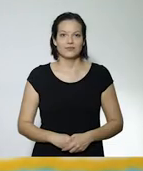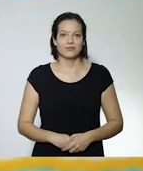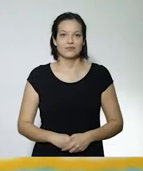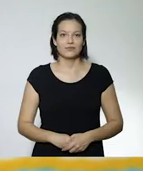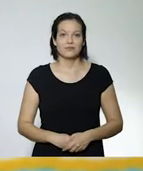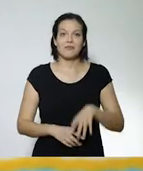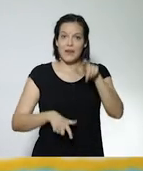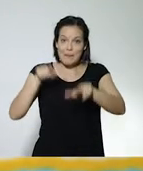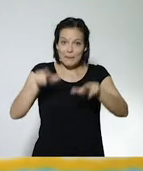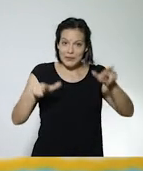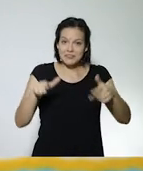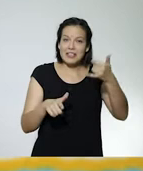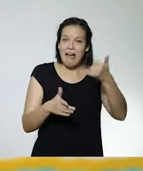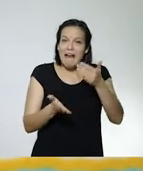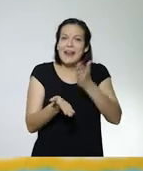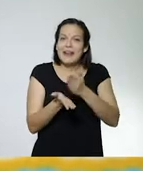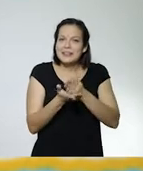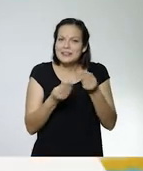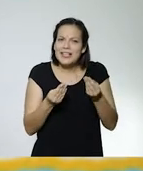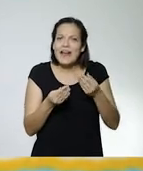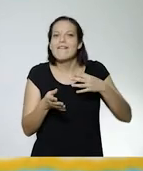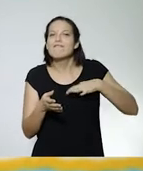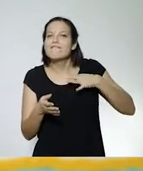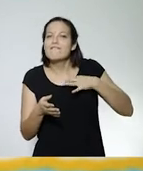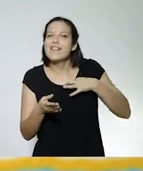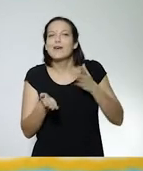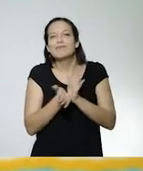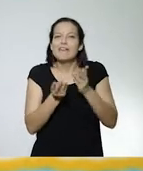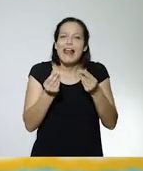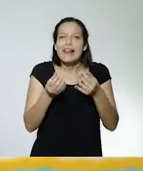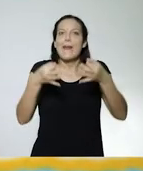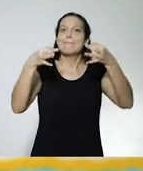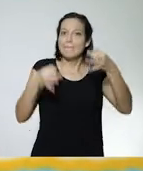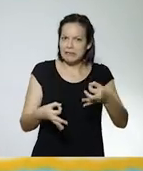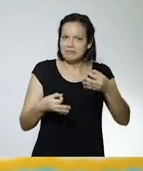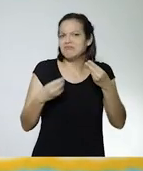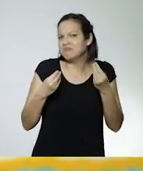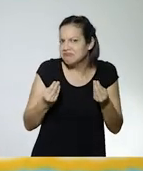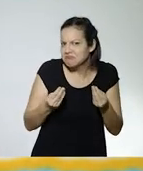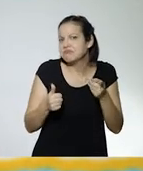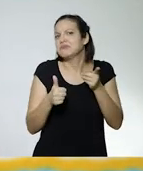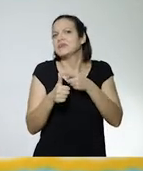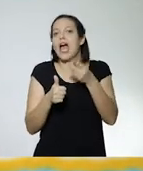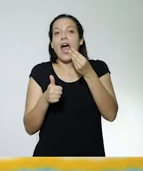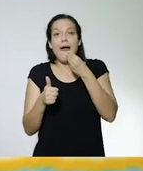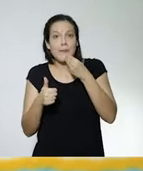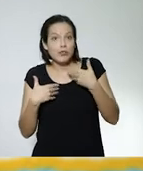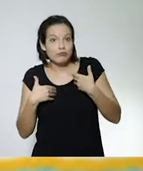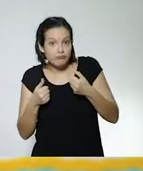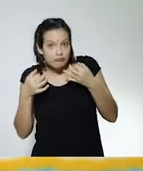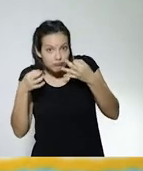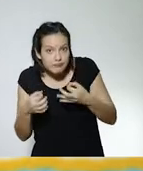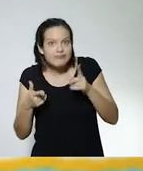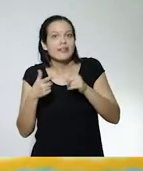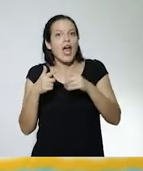los seres humanos tenemos derecho a una buena calidad de vida. ¿Qué es esto? Derecho a una alimentación saludable, a una